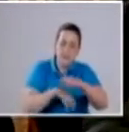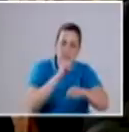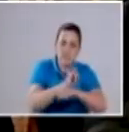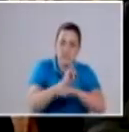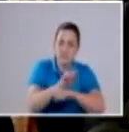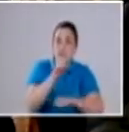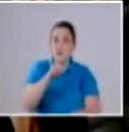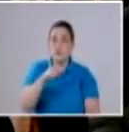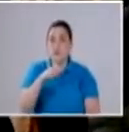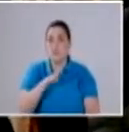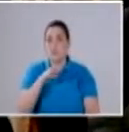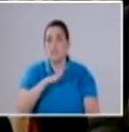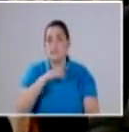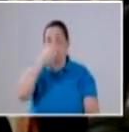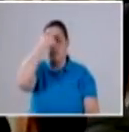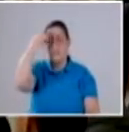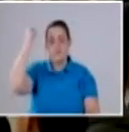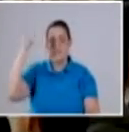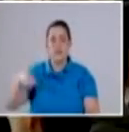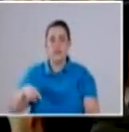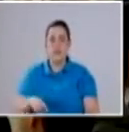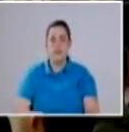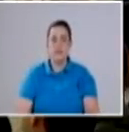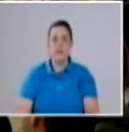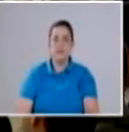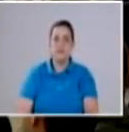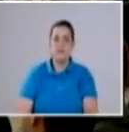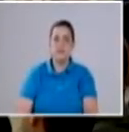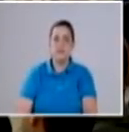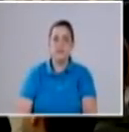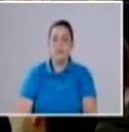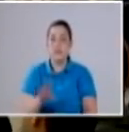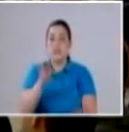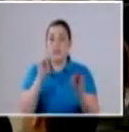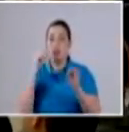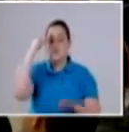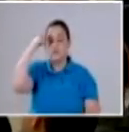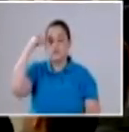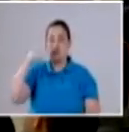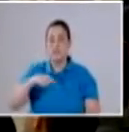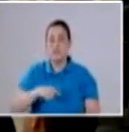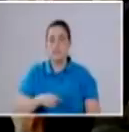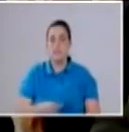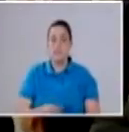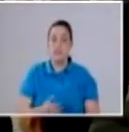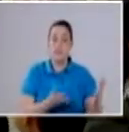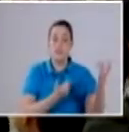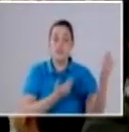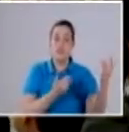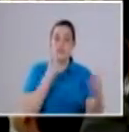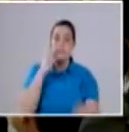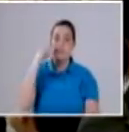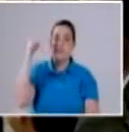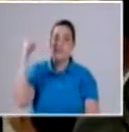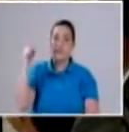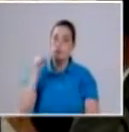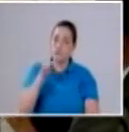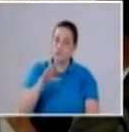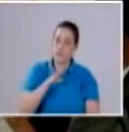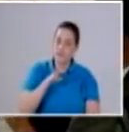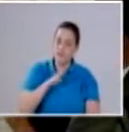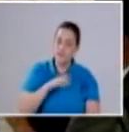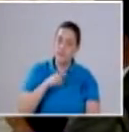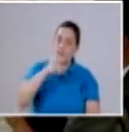ir a chambear allá, algún día lo va a llamar el Señor, si es que ese es su llamamiento. Pero usted tiene que ir a chambear o no. Usted tiene